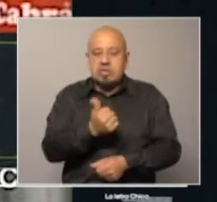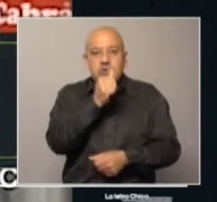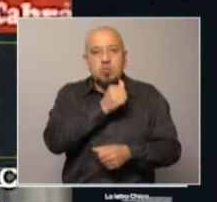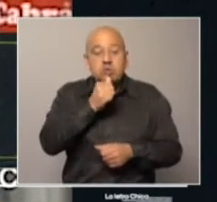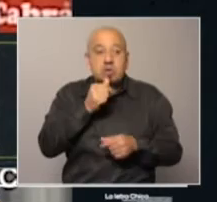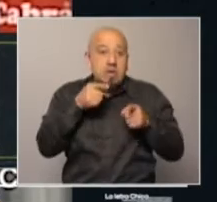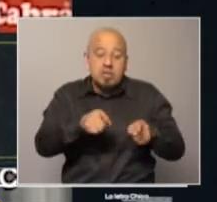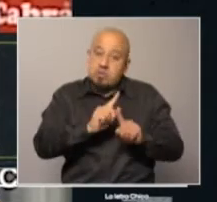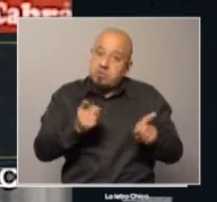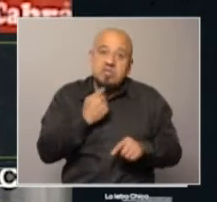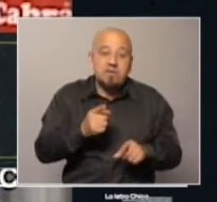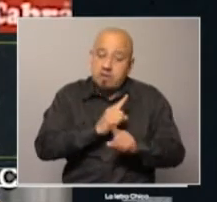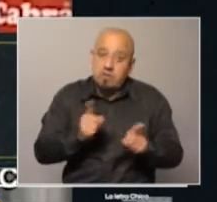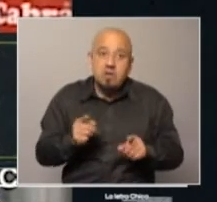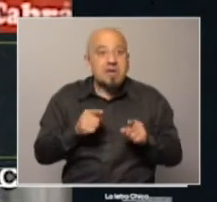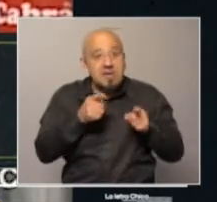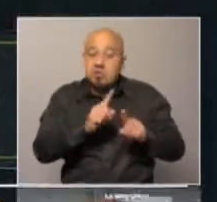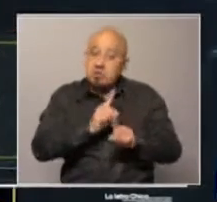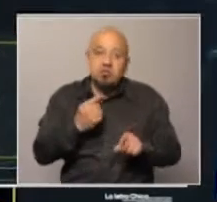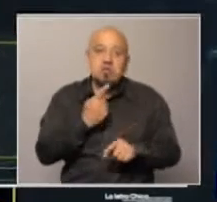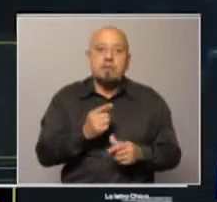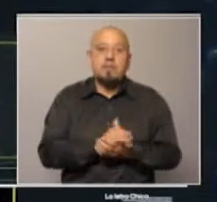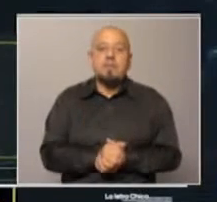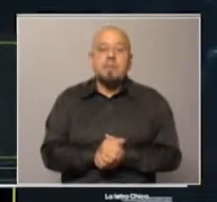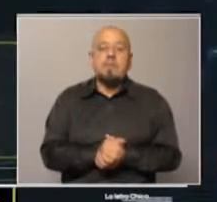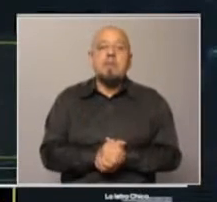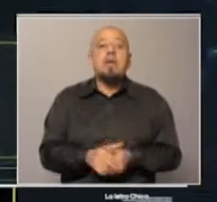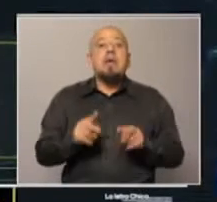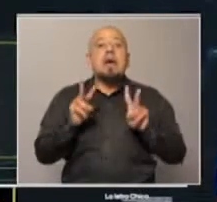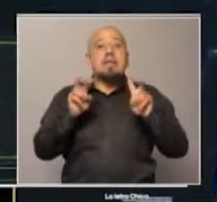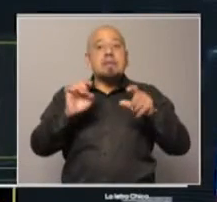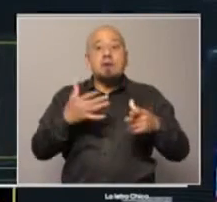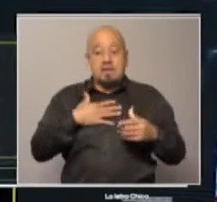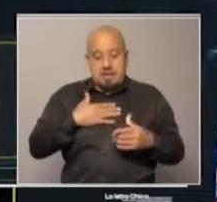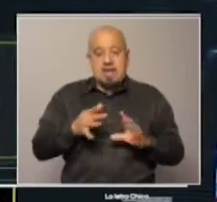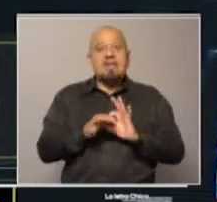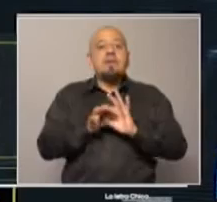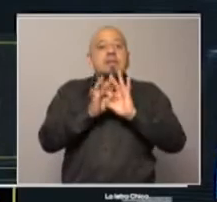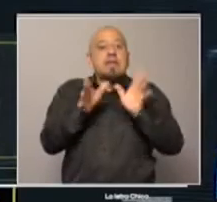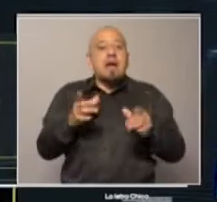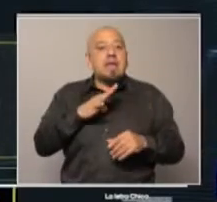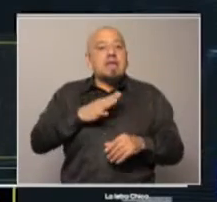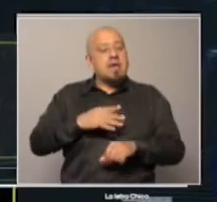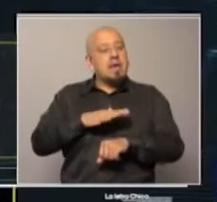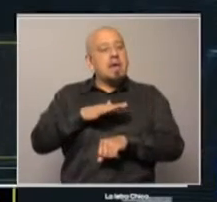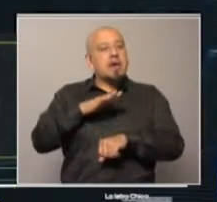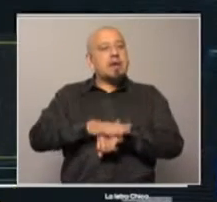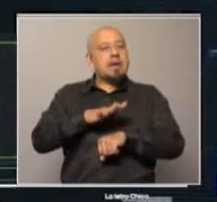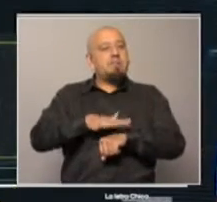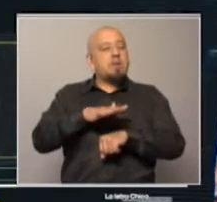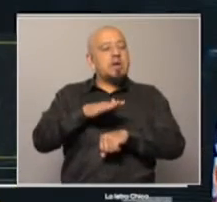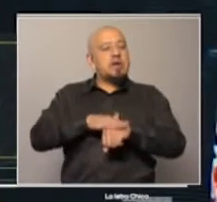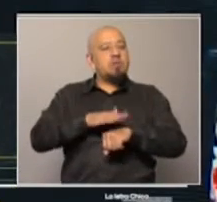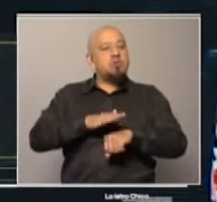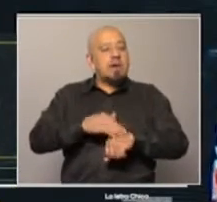se ha demostrado que ha fracasado, que es una medida inútil. Si hay algo en el fondo de la libertad, que es hacerse cargo de su propia vida, ¿no? De tener la posibilidad de ser el capitán